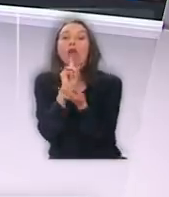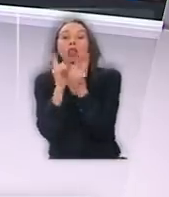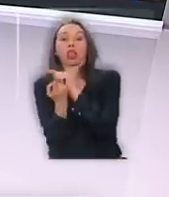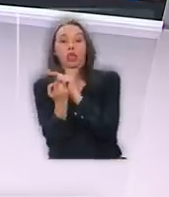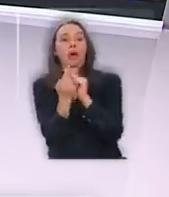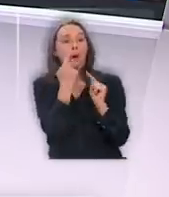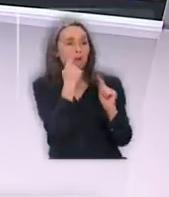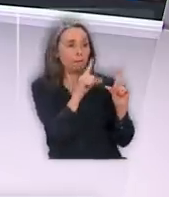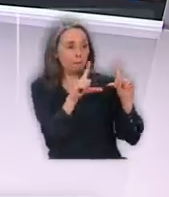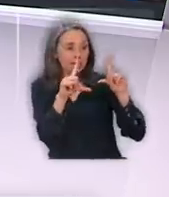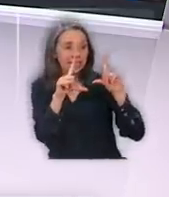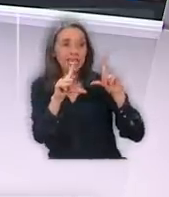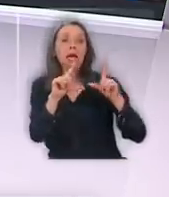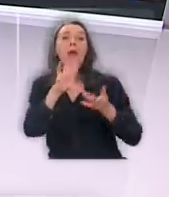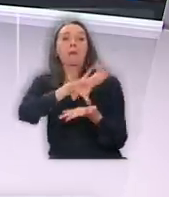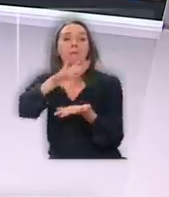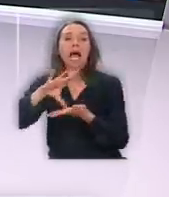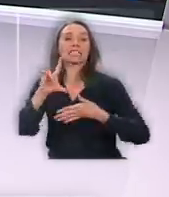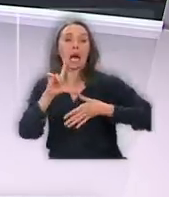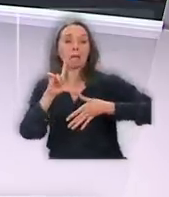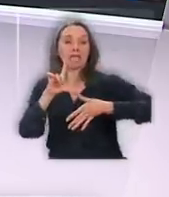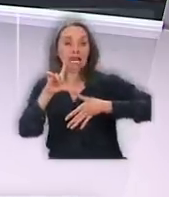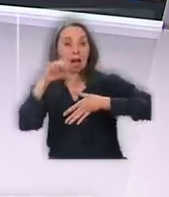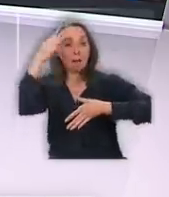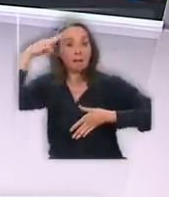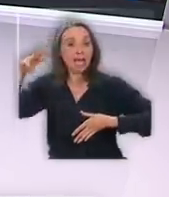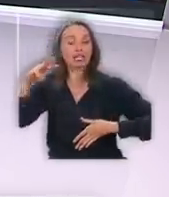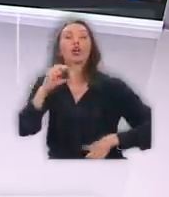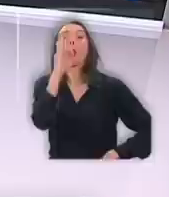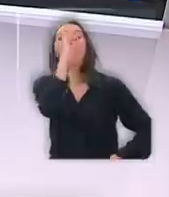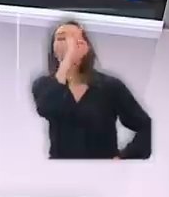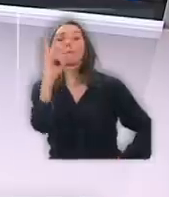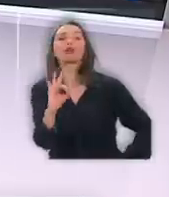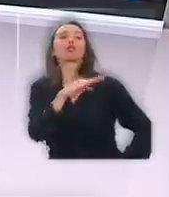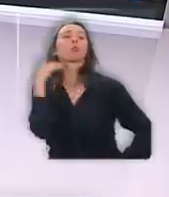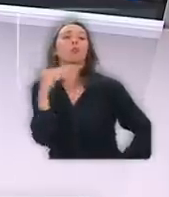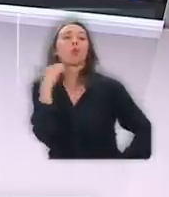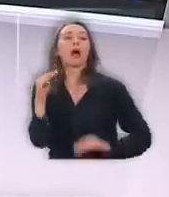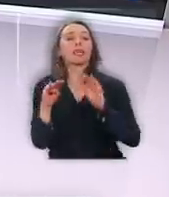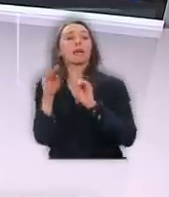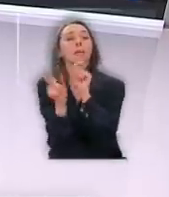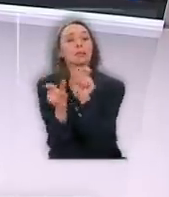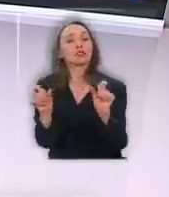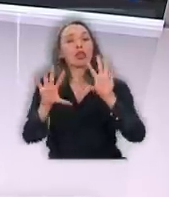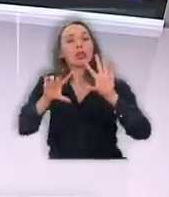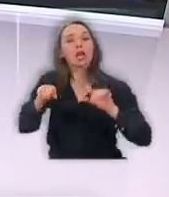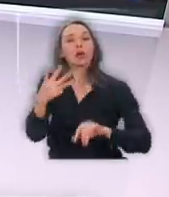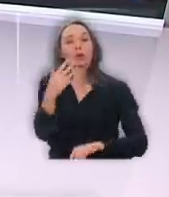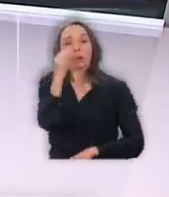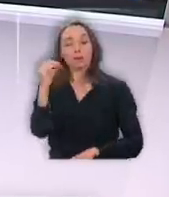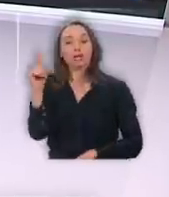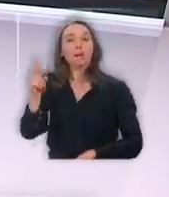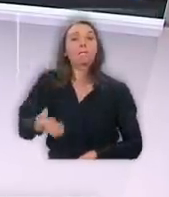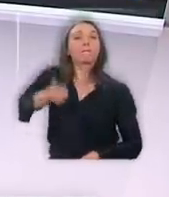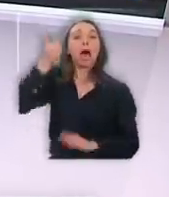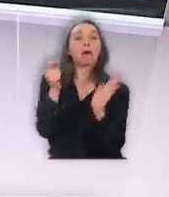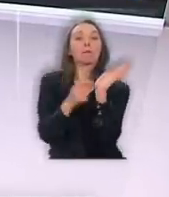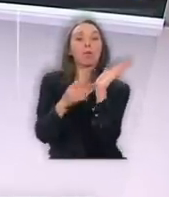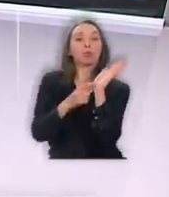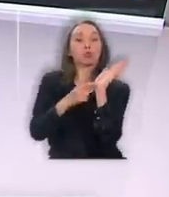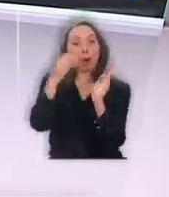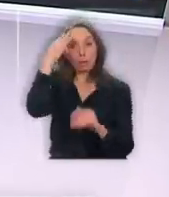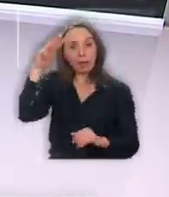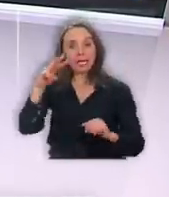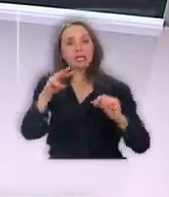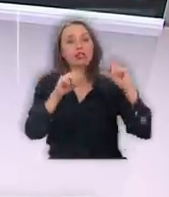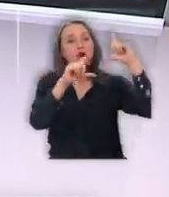ejemplo, a México, dentro del contexto de América Latina, vemos que tiene una tasa de letalidad del 10,9%, de lo más alto del continente. Y luego esta